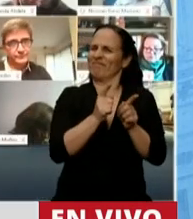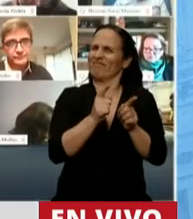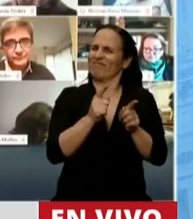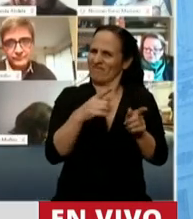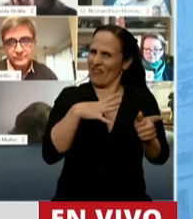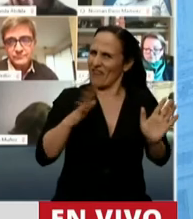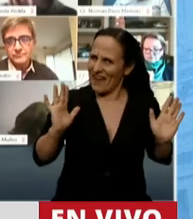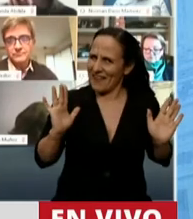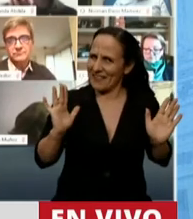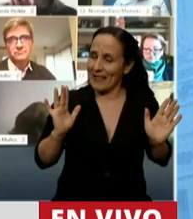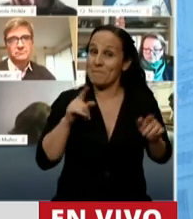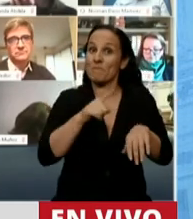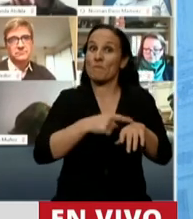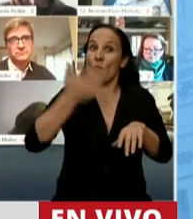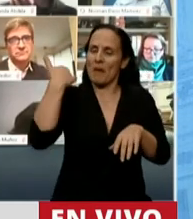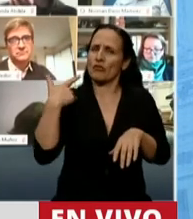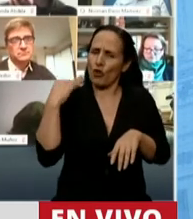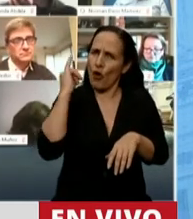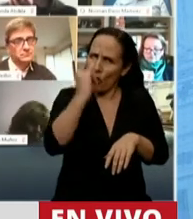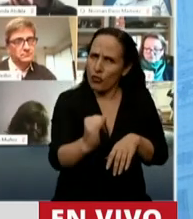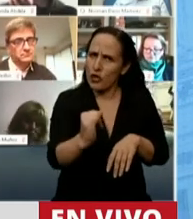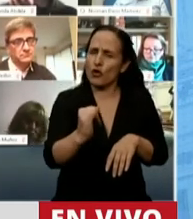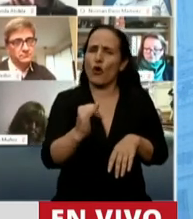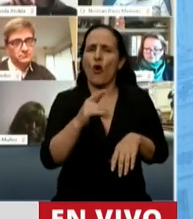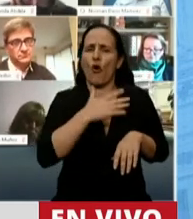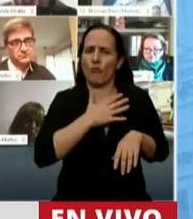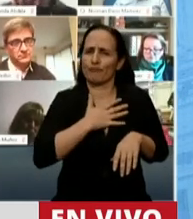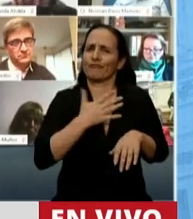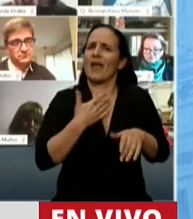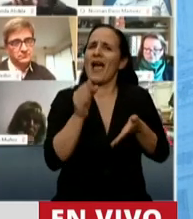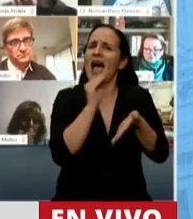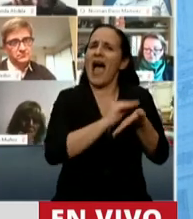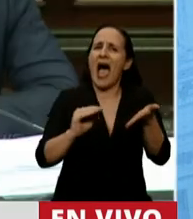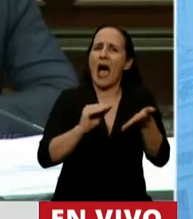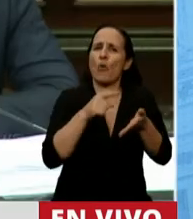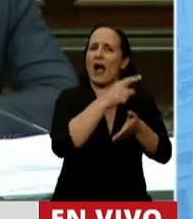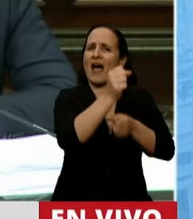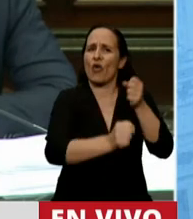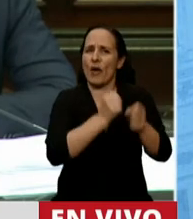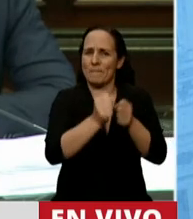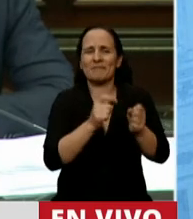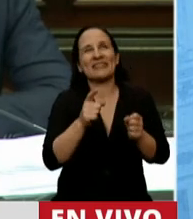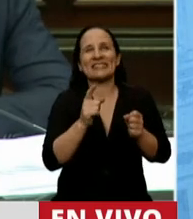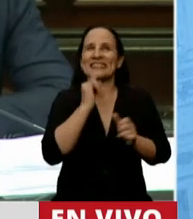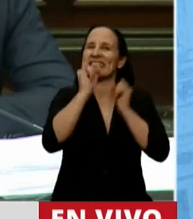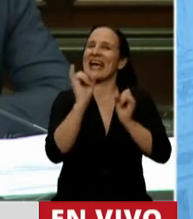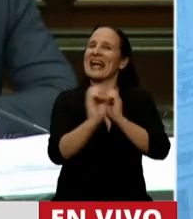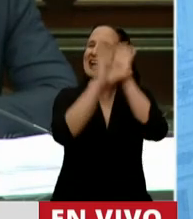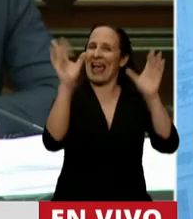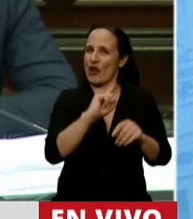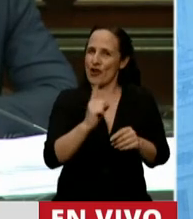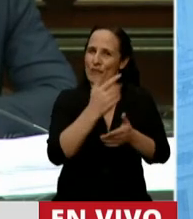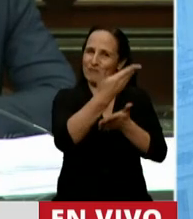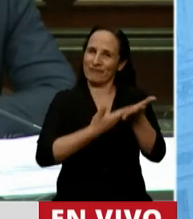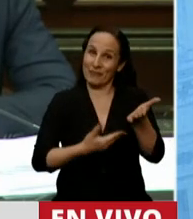declaró en su momento haber sido abogado de la empresa, no fue claro, por eso la